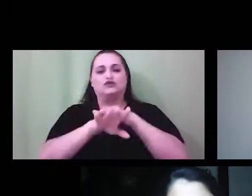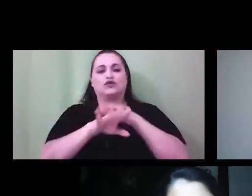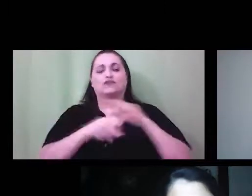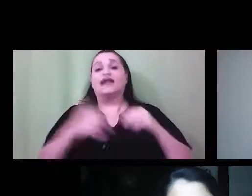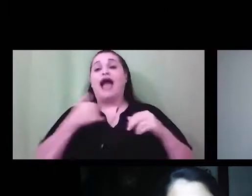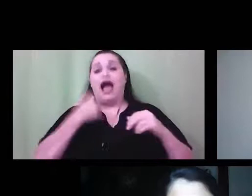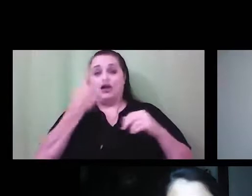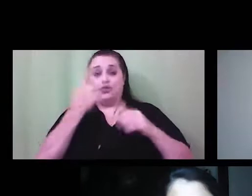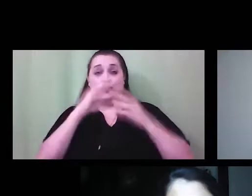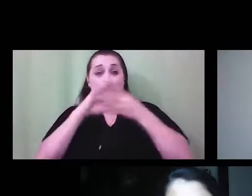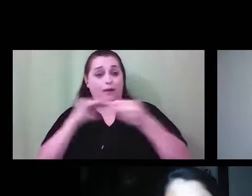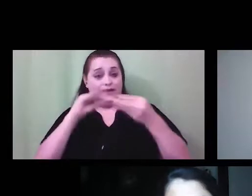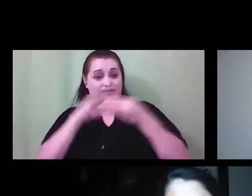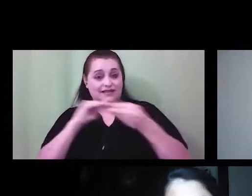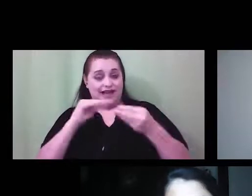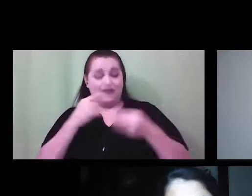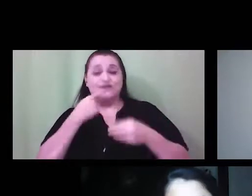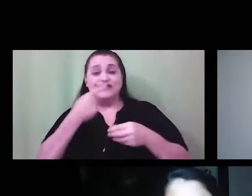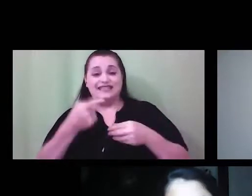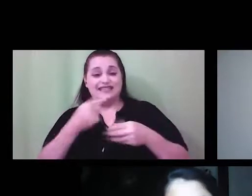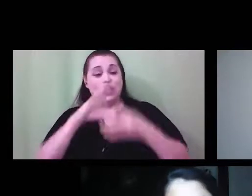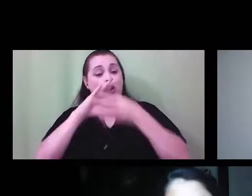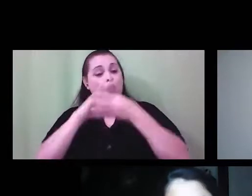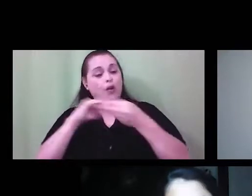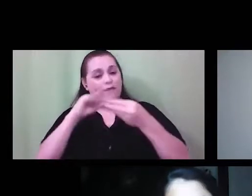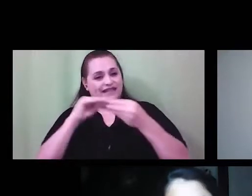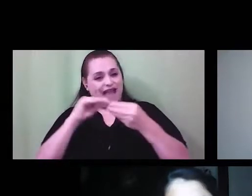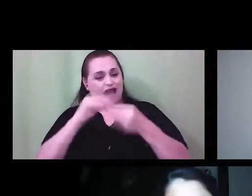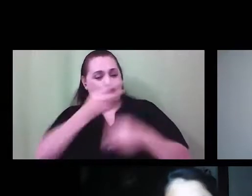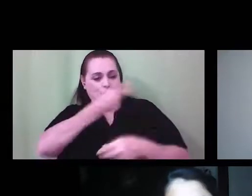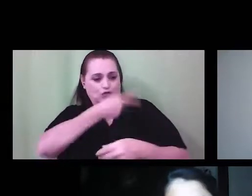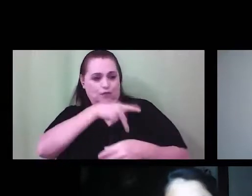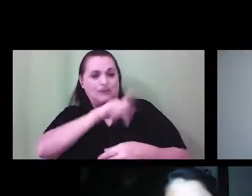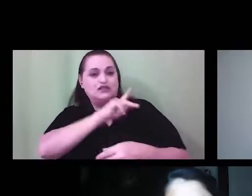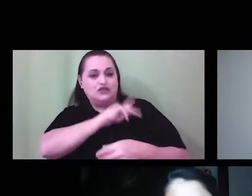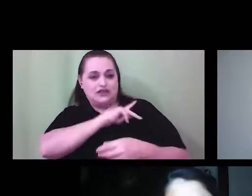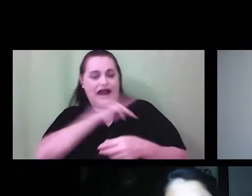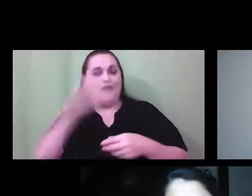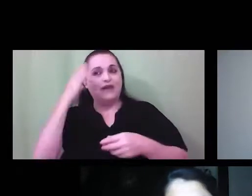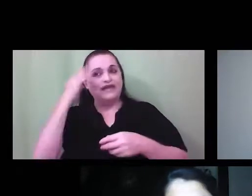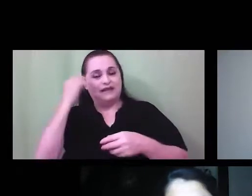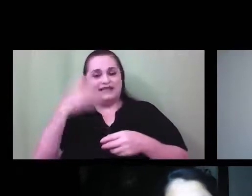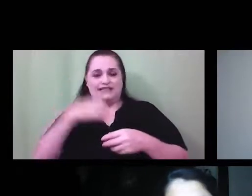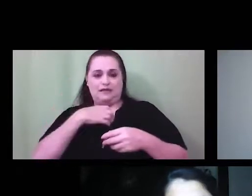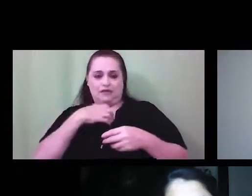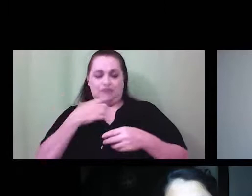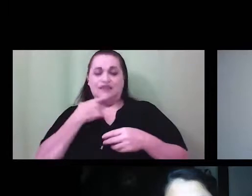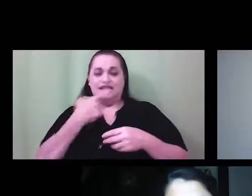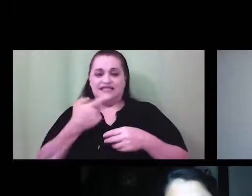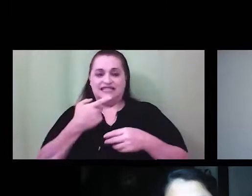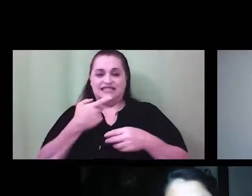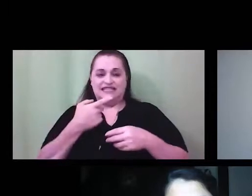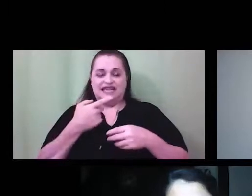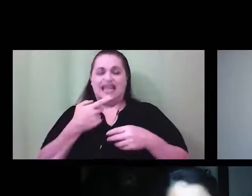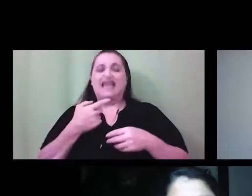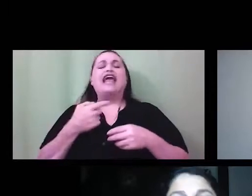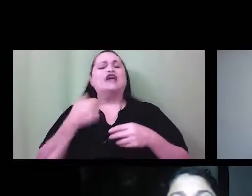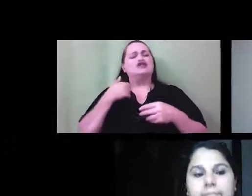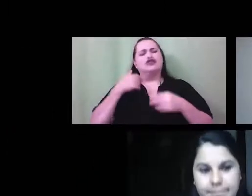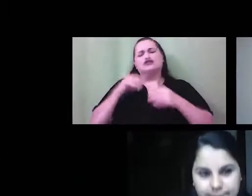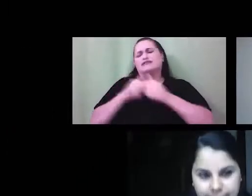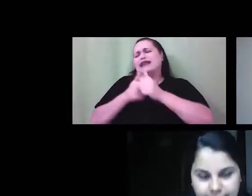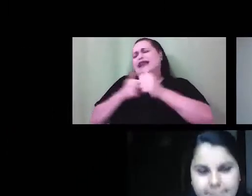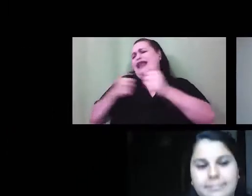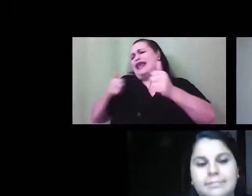un comentario que dice, es un comentario muy personal, pero por experiencia propia estamos todavía muy lejos de